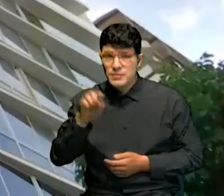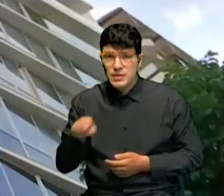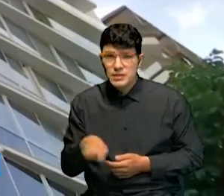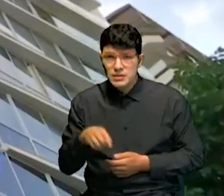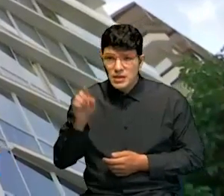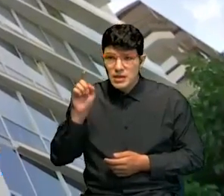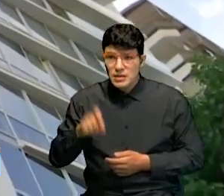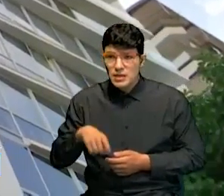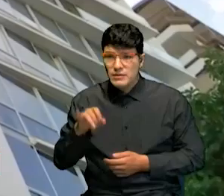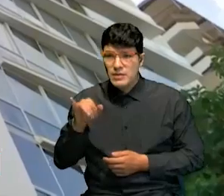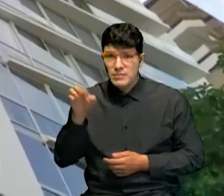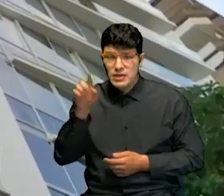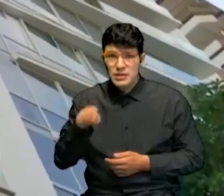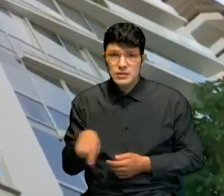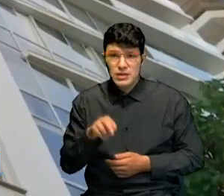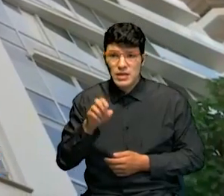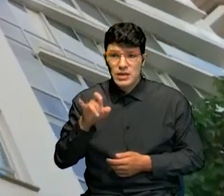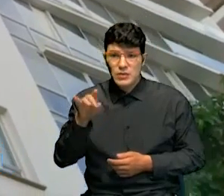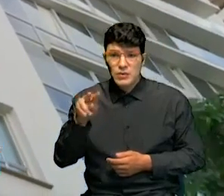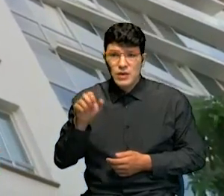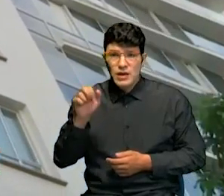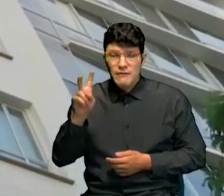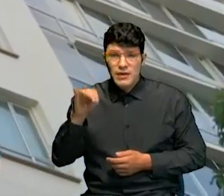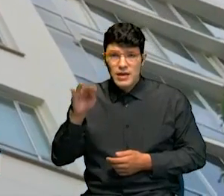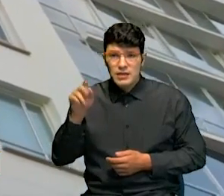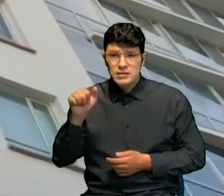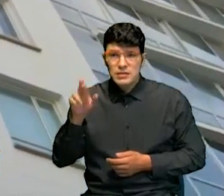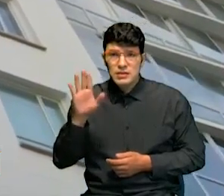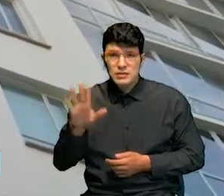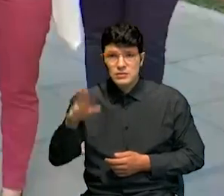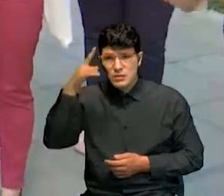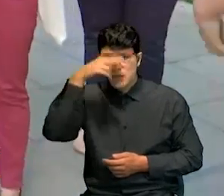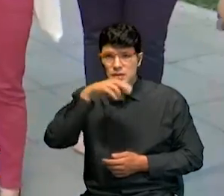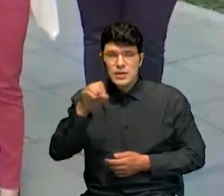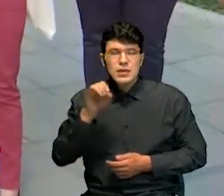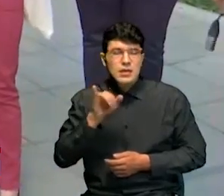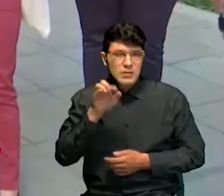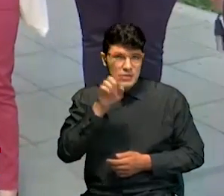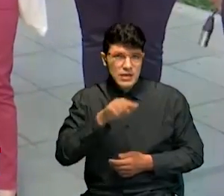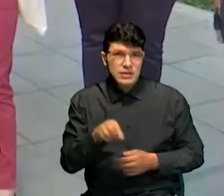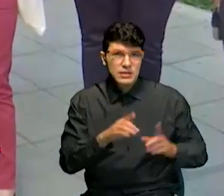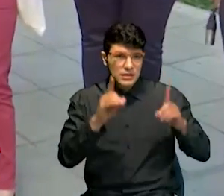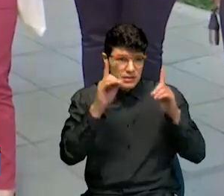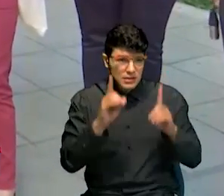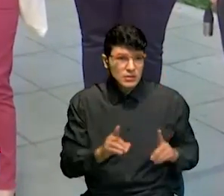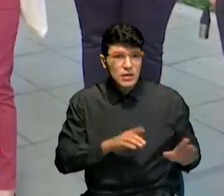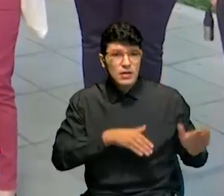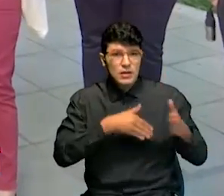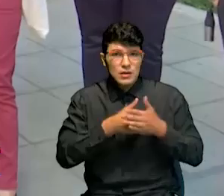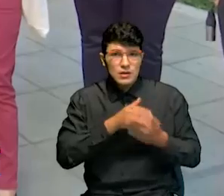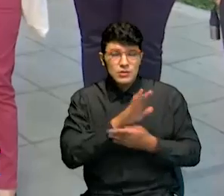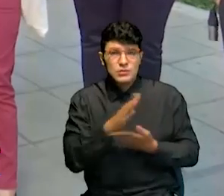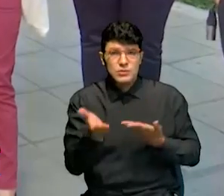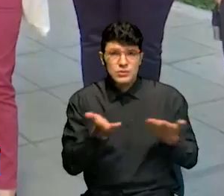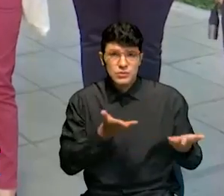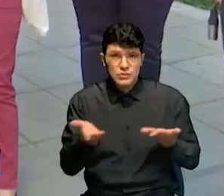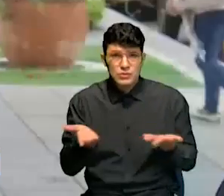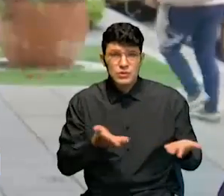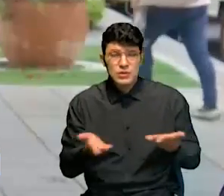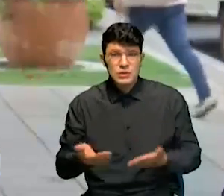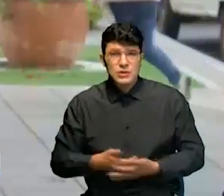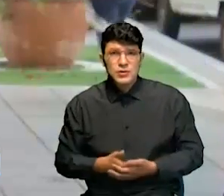ips neuro avanzar donde llevamos a nuestros hijos a terapias y la ips decidió cerrarnos los servicios